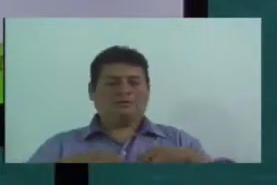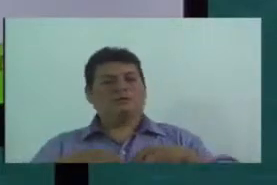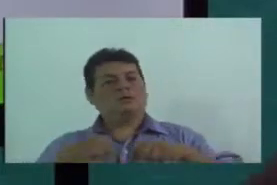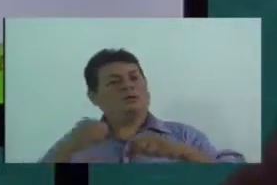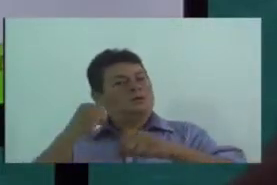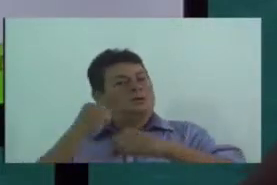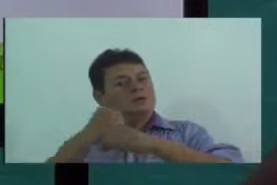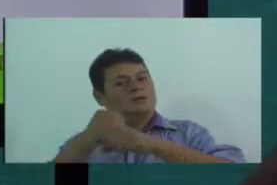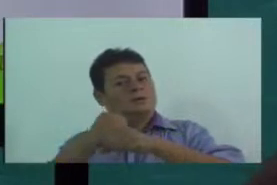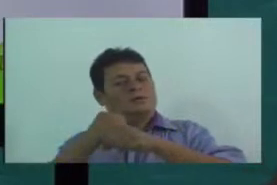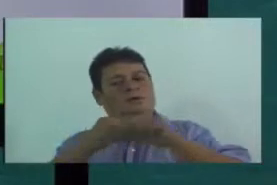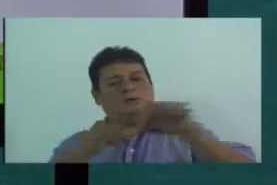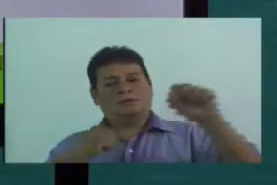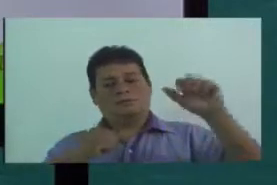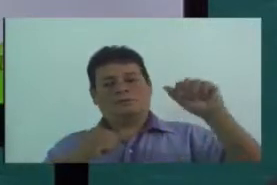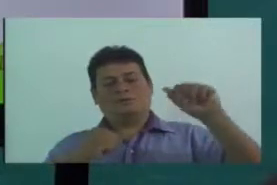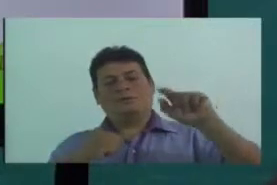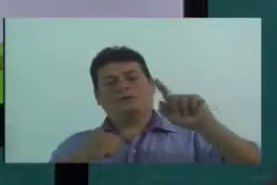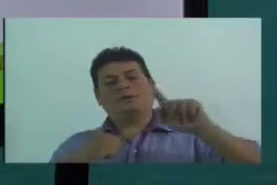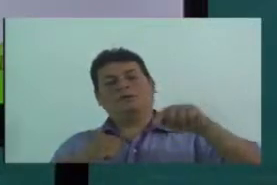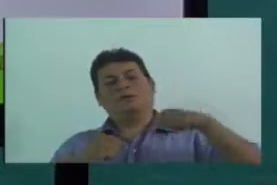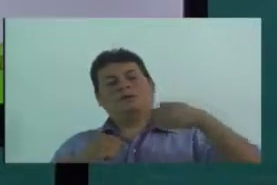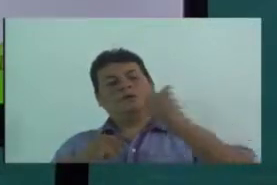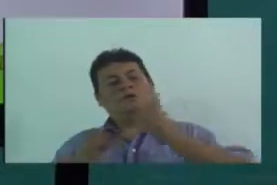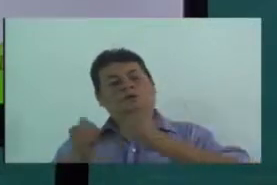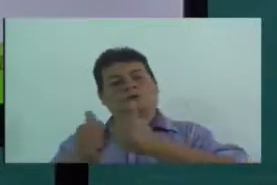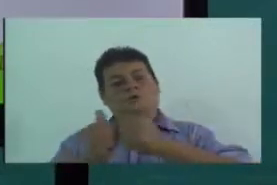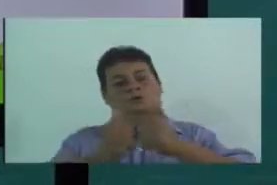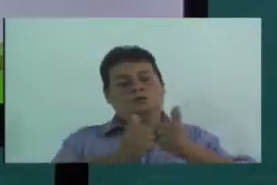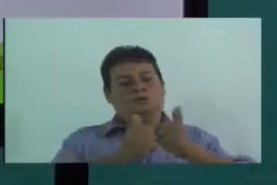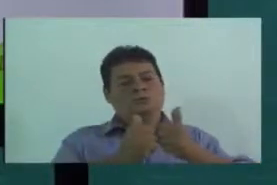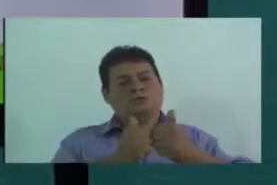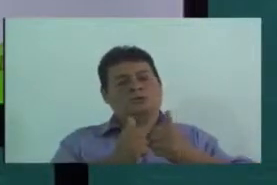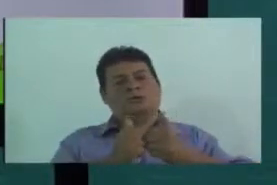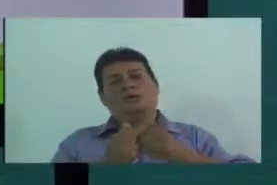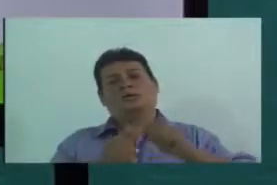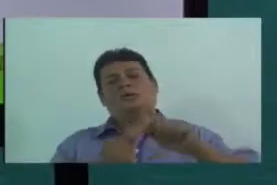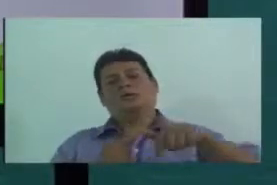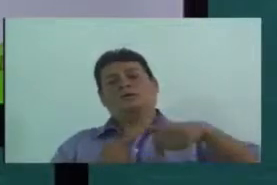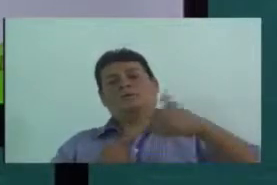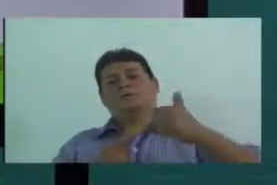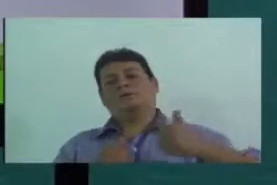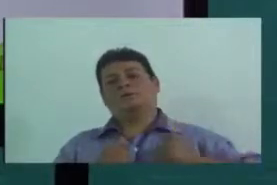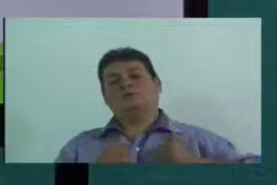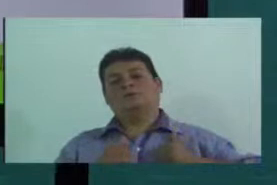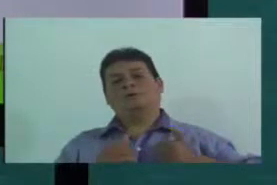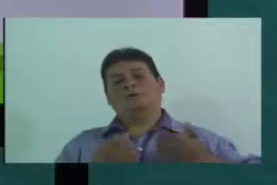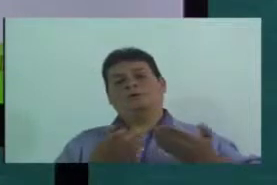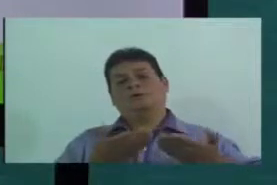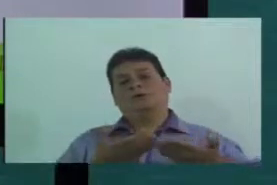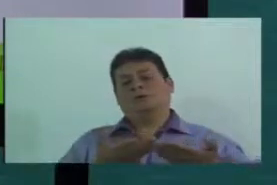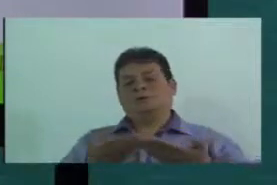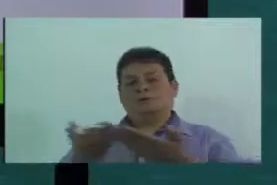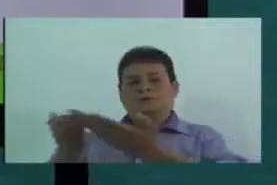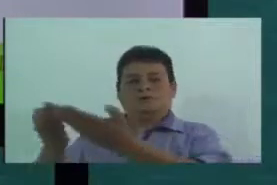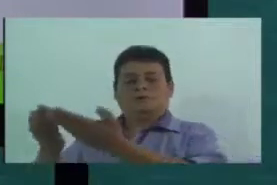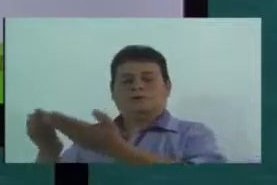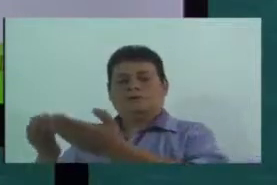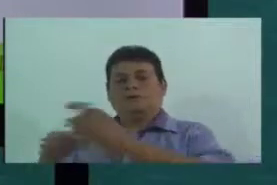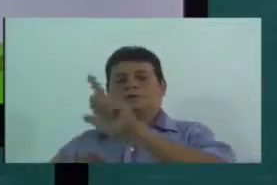hiupuna, ja catupei o huerajao jepume e, ñemu jawa su abasto, taba